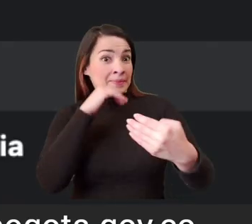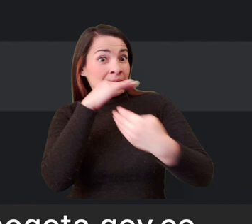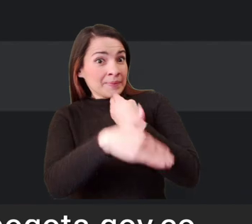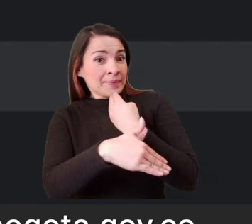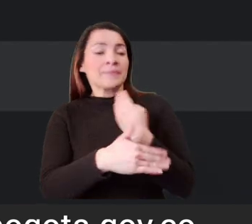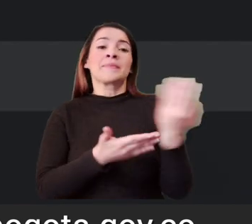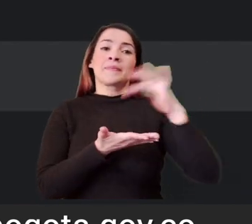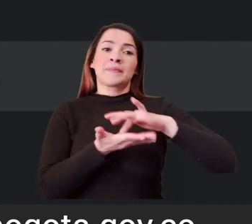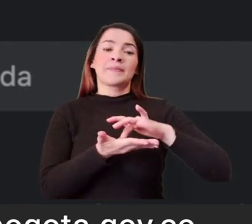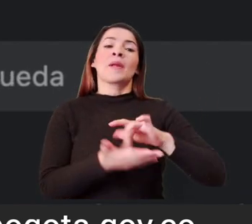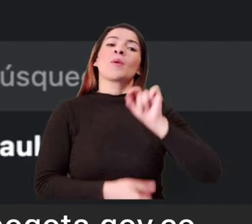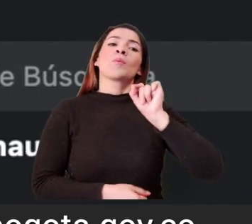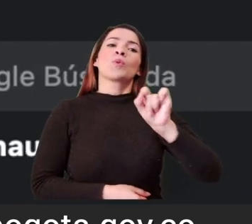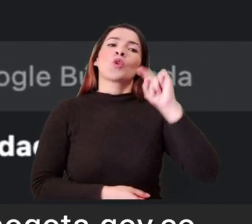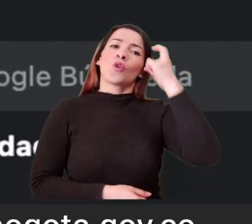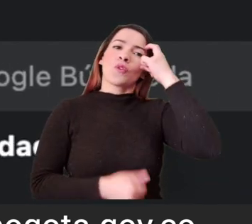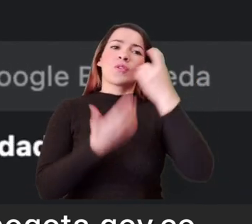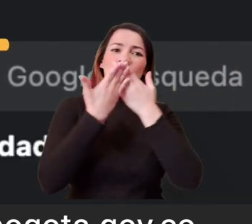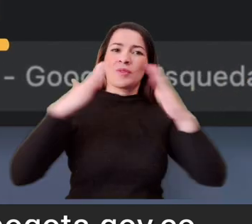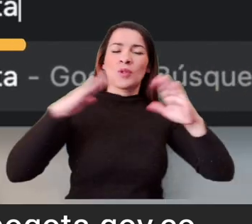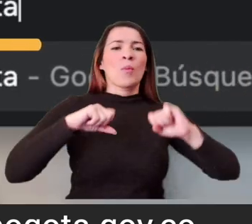Ingresa a